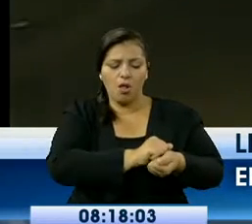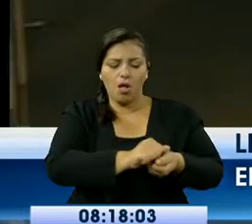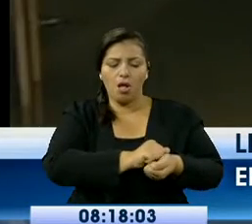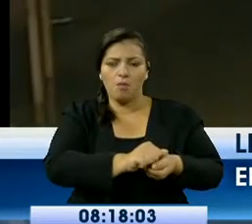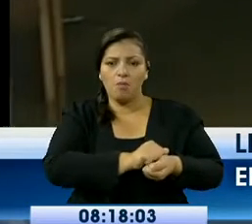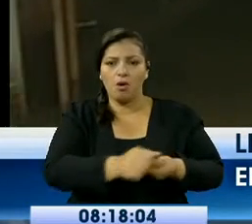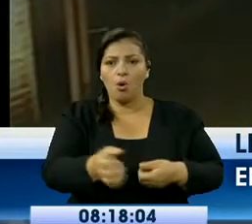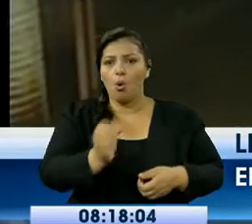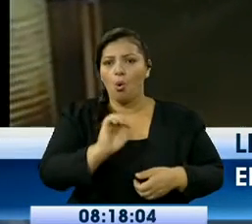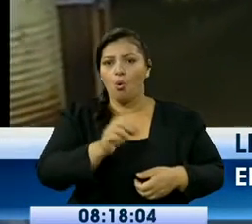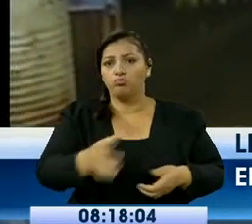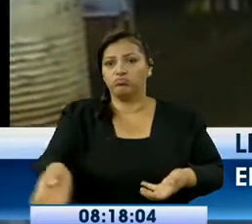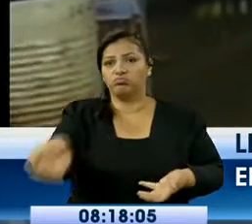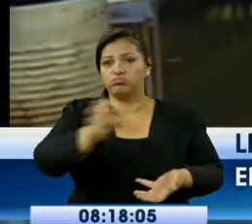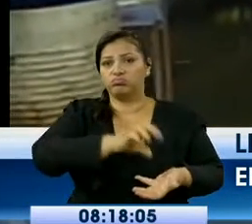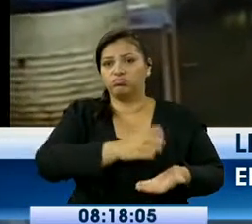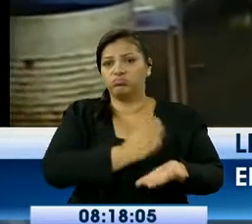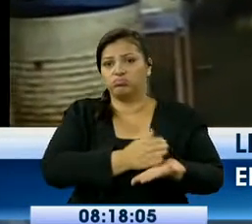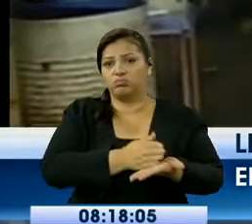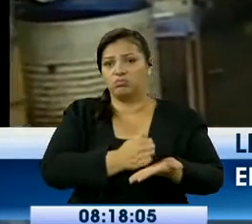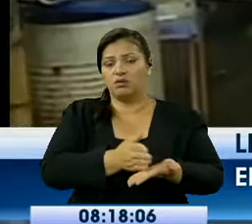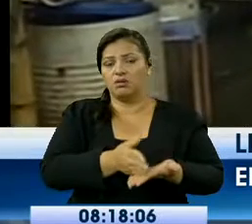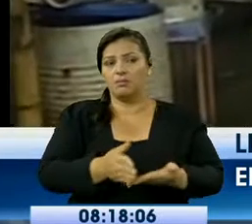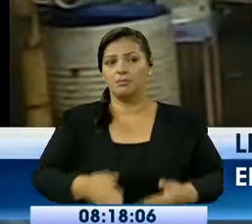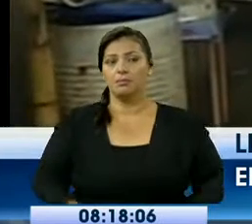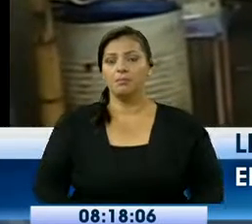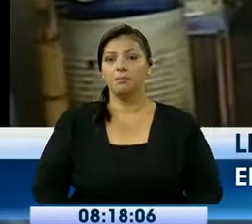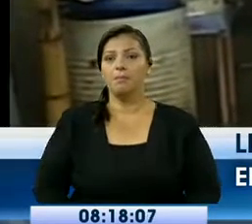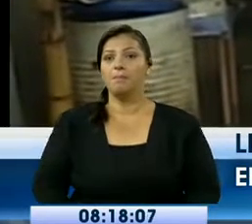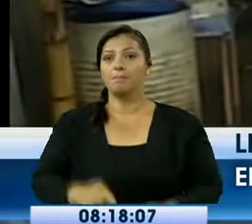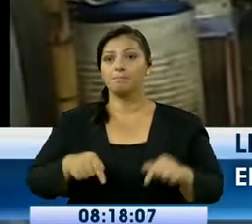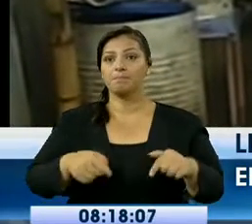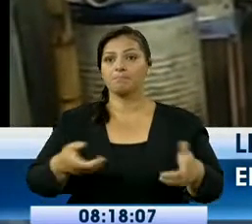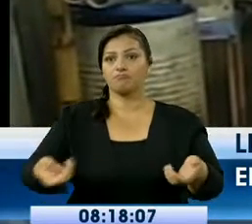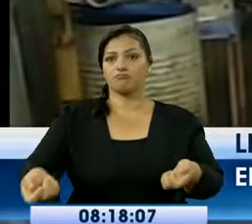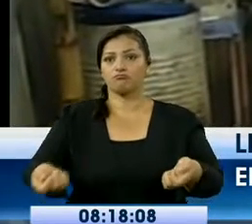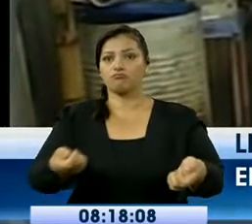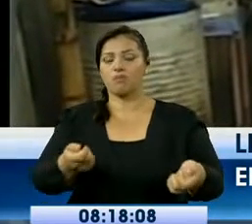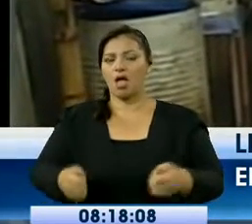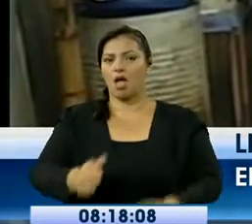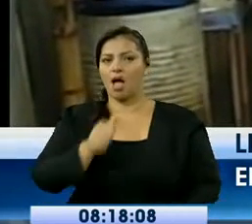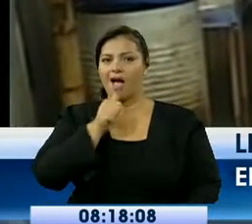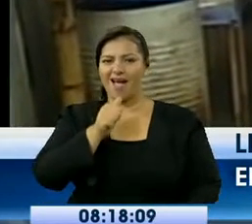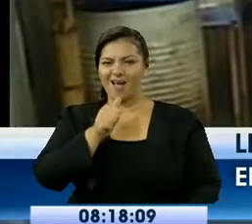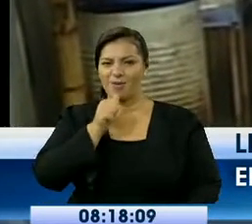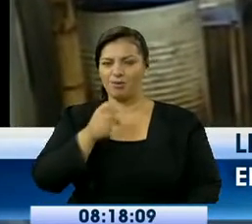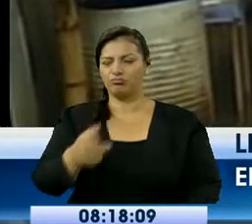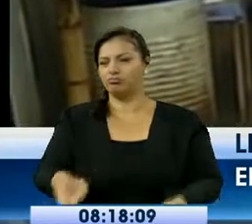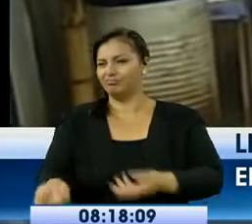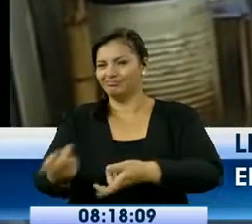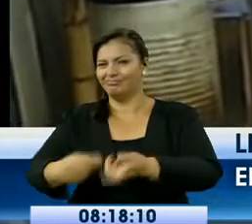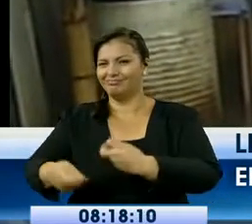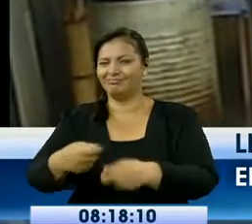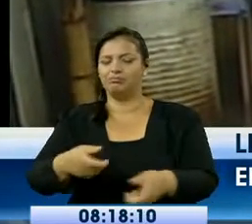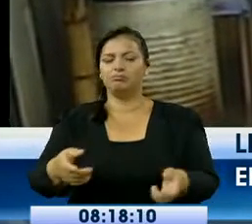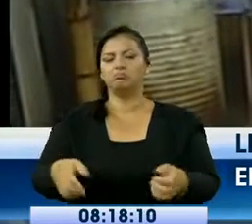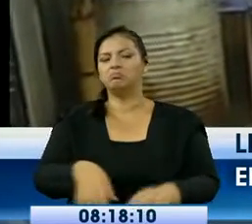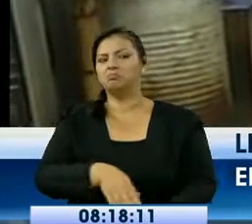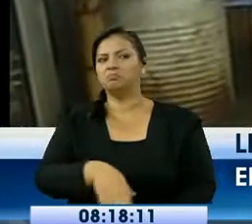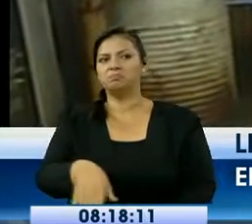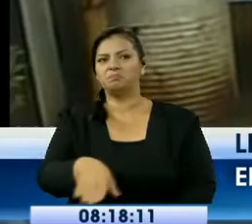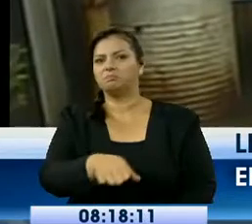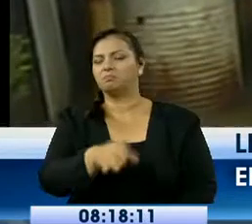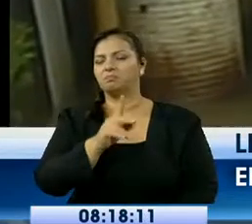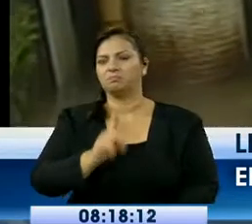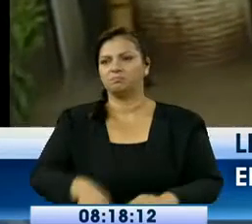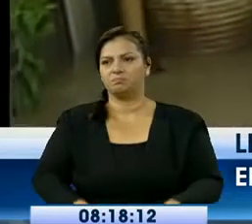los tanqueros. Ah, ¿los tanqueros no pueden ingresar? No pueden ingresar los tanqueros por el agua. ¿Y el tanque en estos momentos ya está lleno? ¿Yo voy sí.